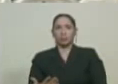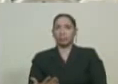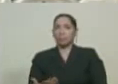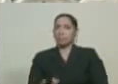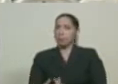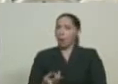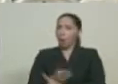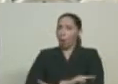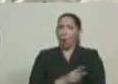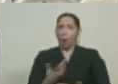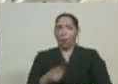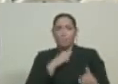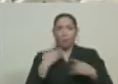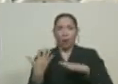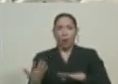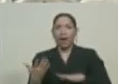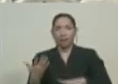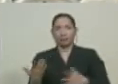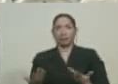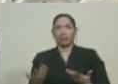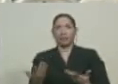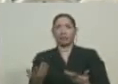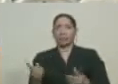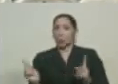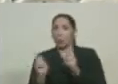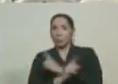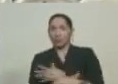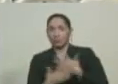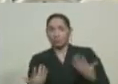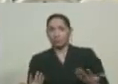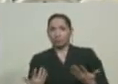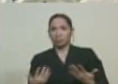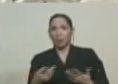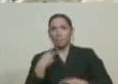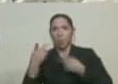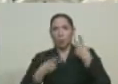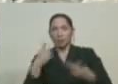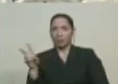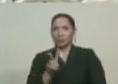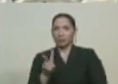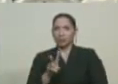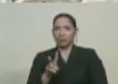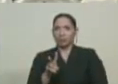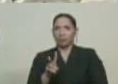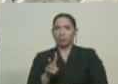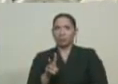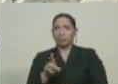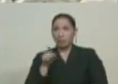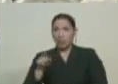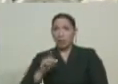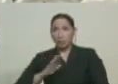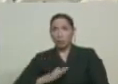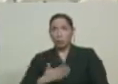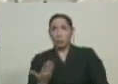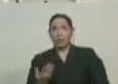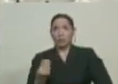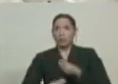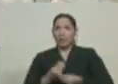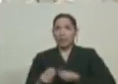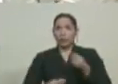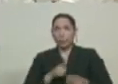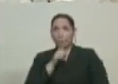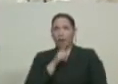en la historia contemporánea de la política venezolana si hubiesen logrado su objetivo. ¿Y qué dijo el presidente de la República?